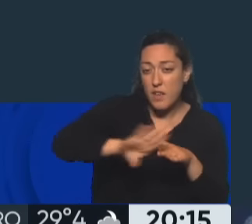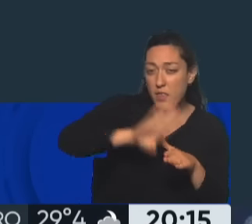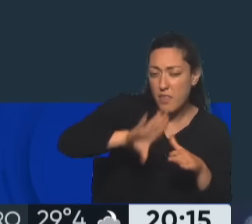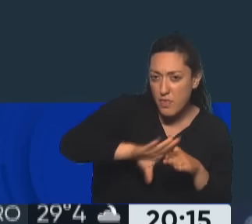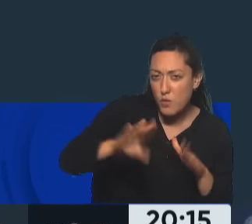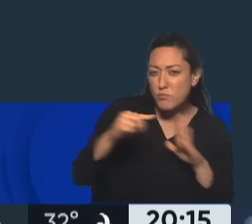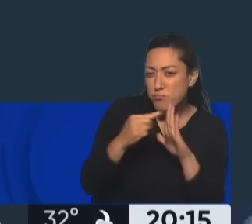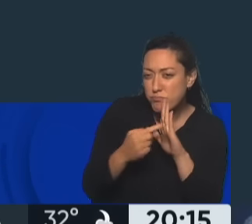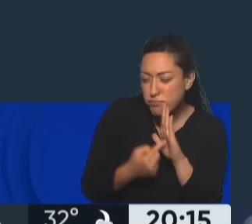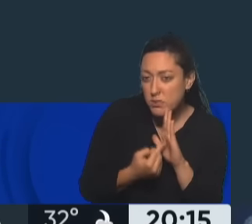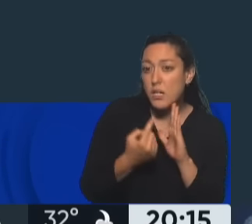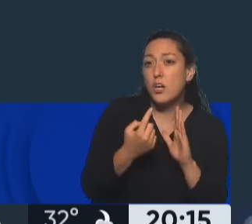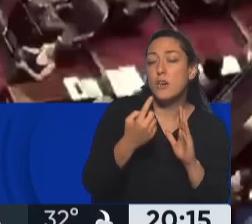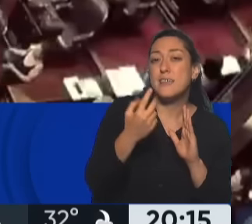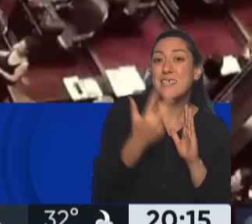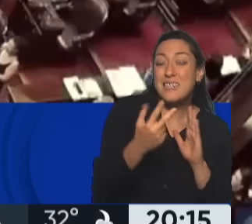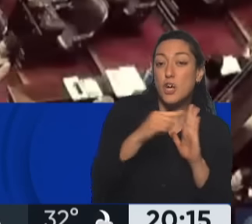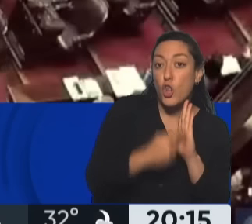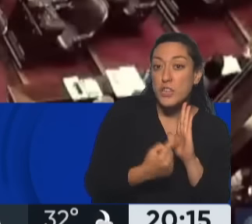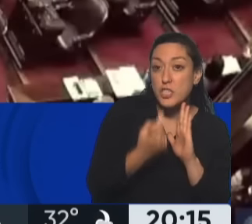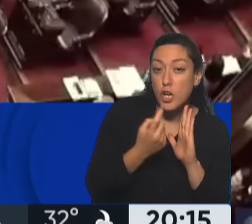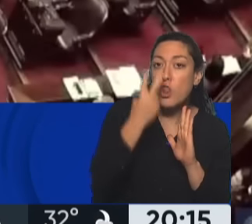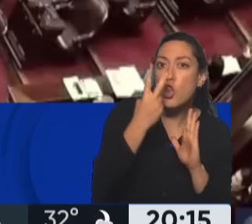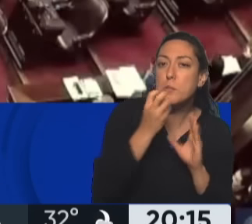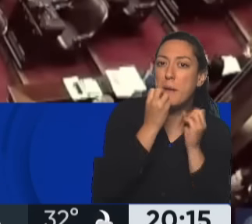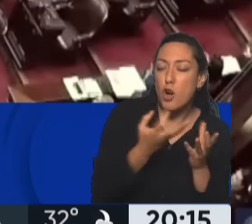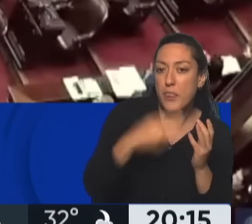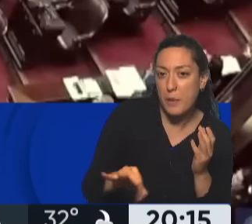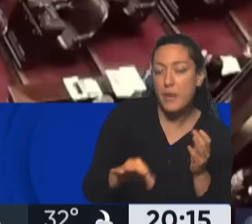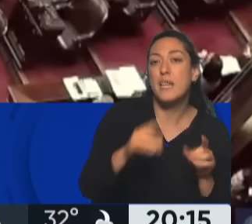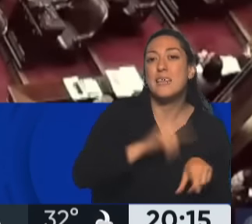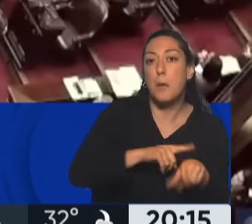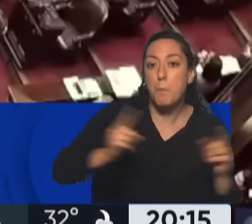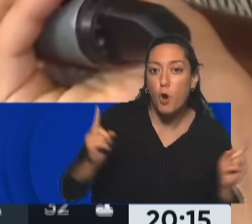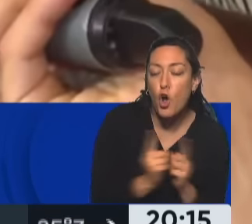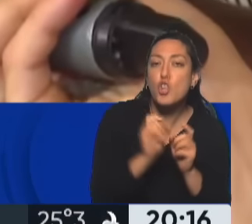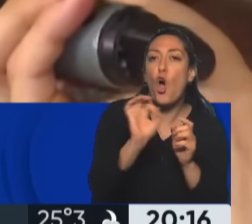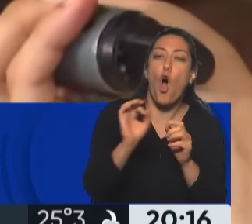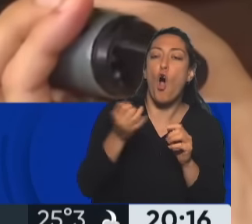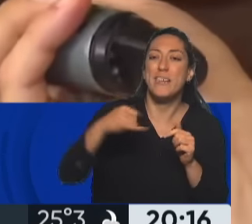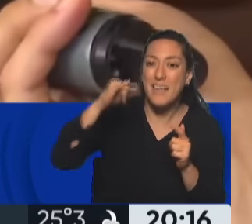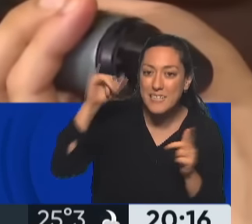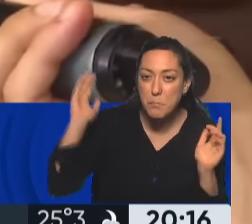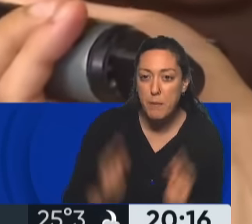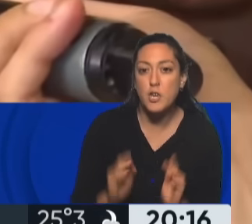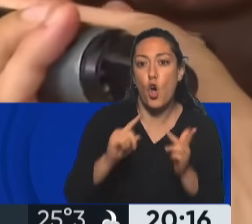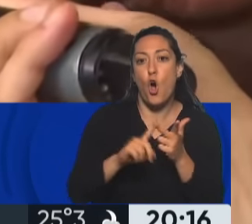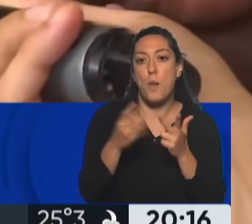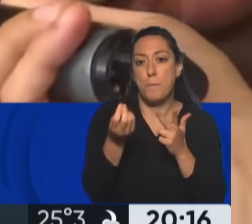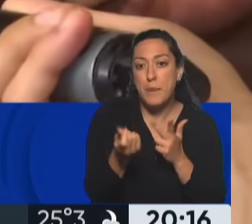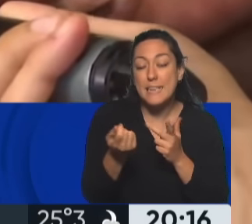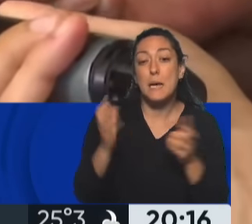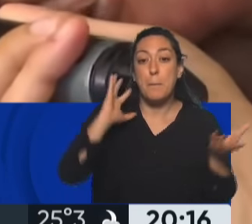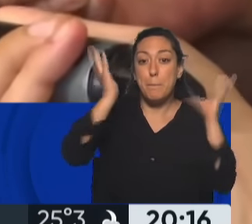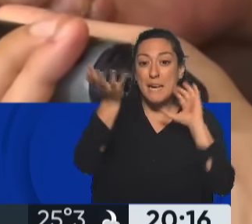tenés que mejorar dos de tres condiciones, o plazo, o interés, o capital. El presidente Milei viene haciendo un